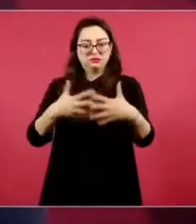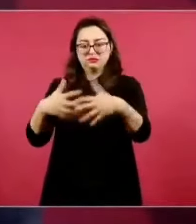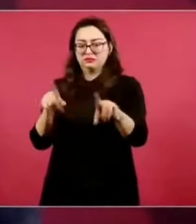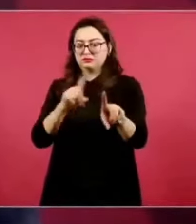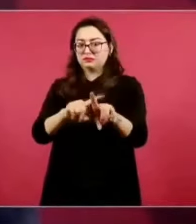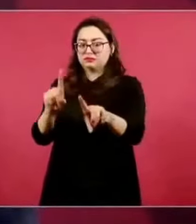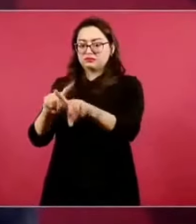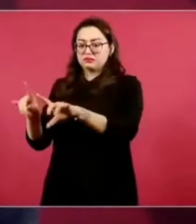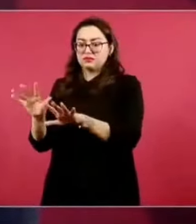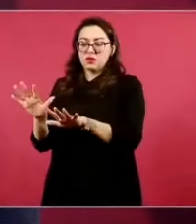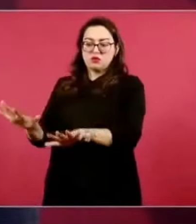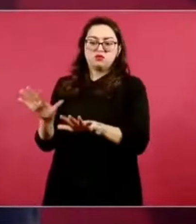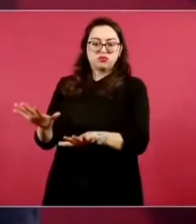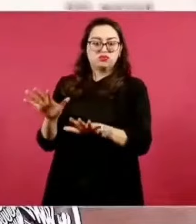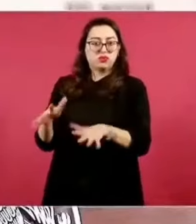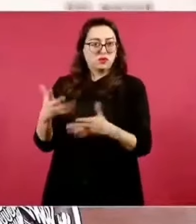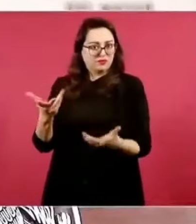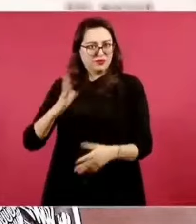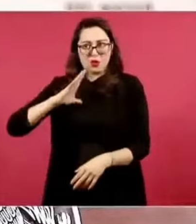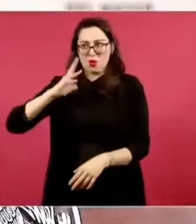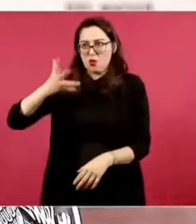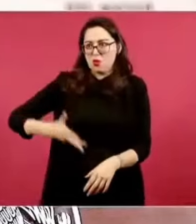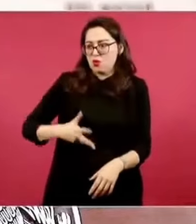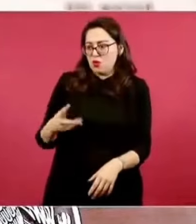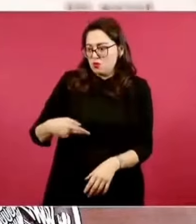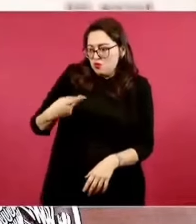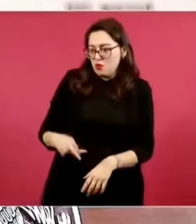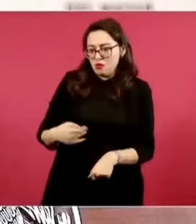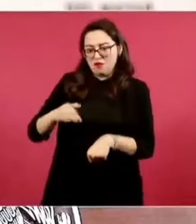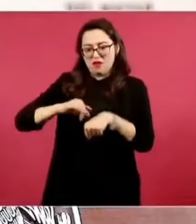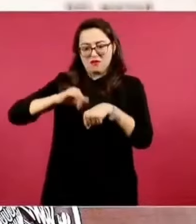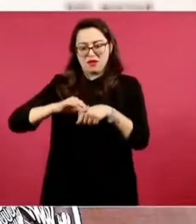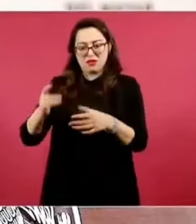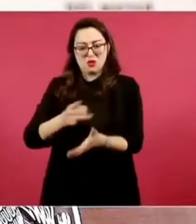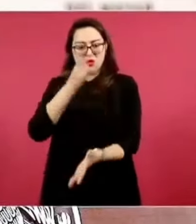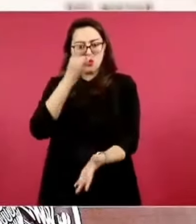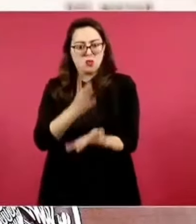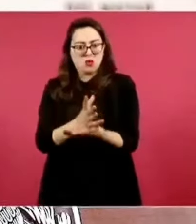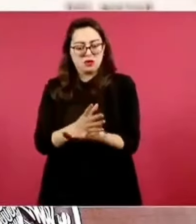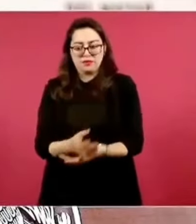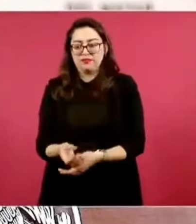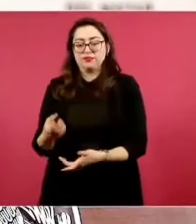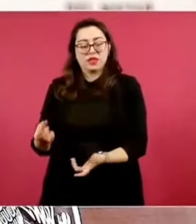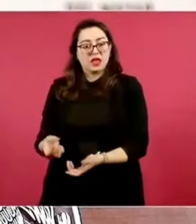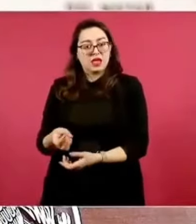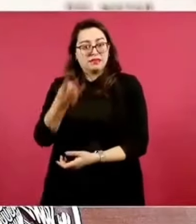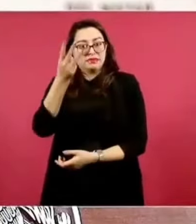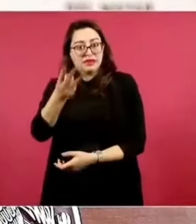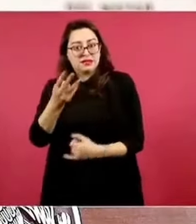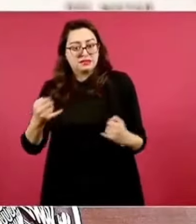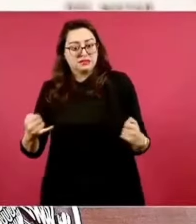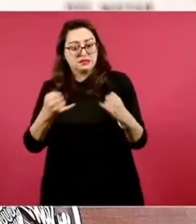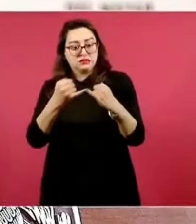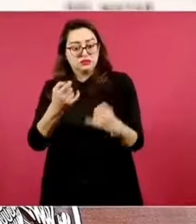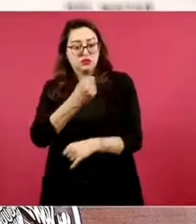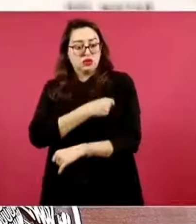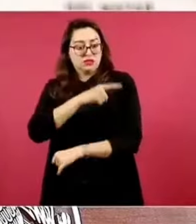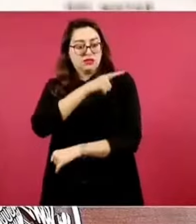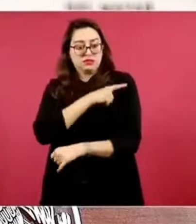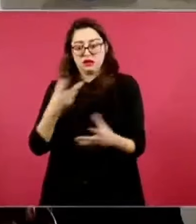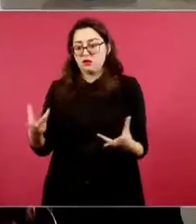de es una gran motivo de orgullo saber que México y tres instituciones las más grandes de atención médica vamos a a